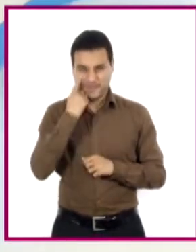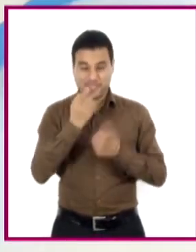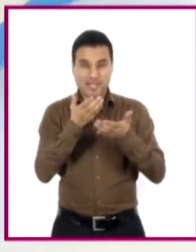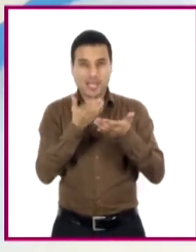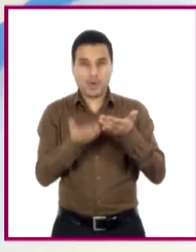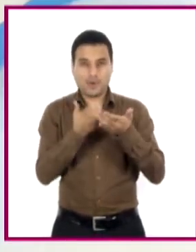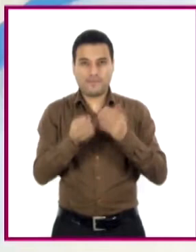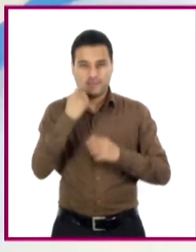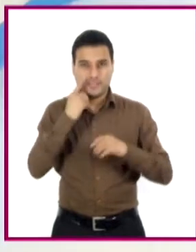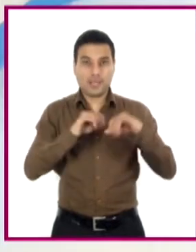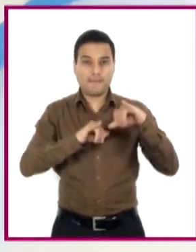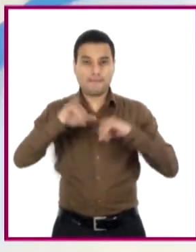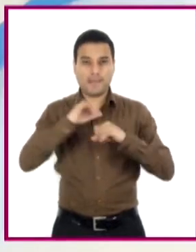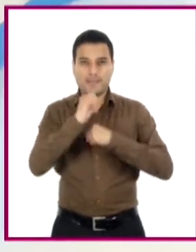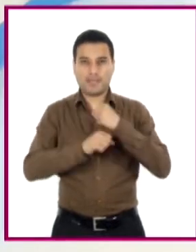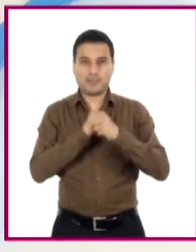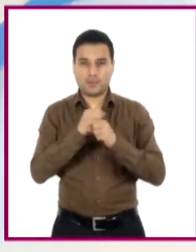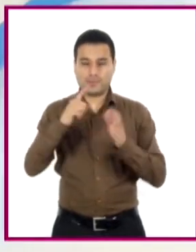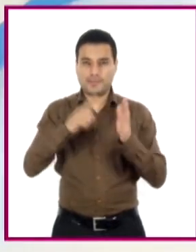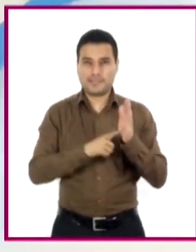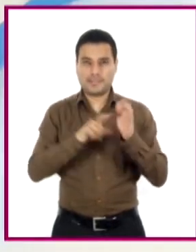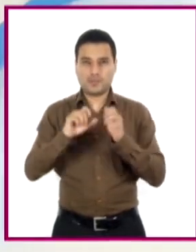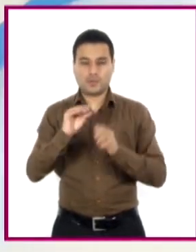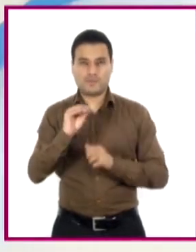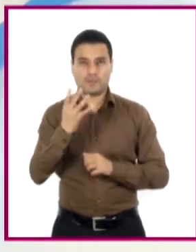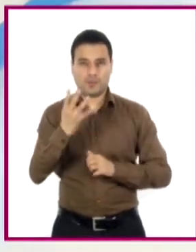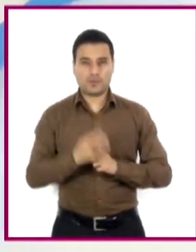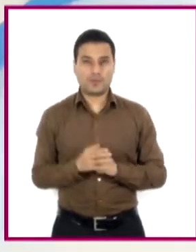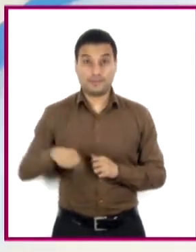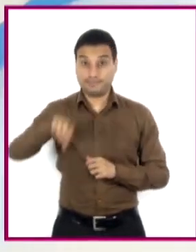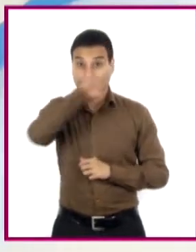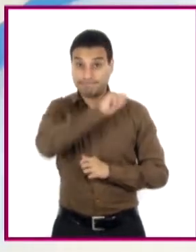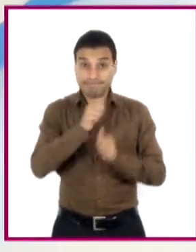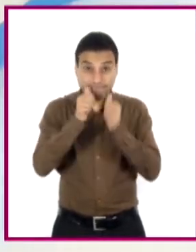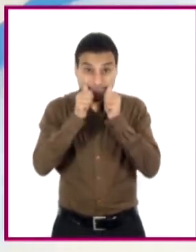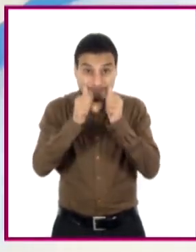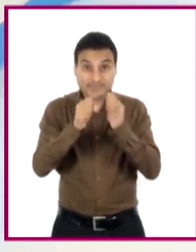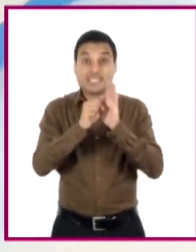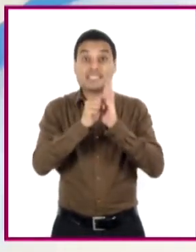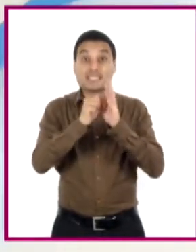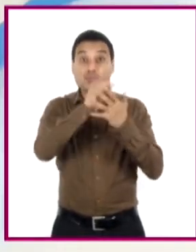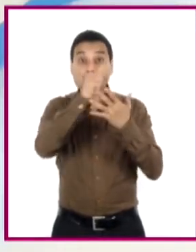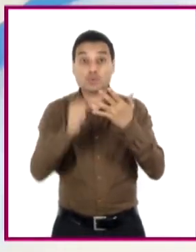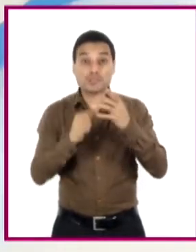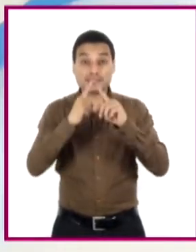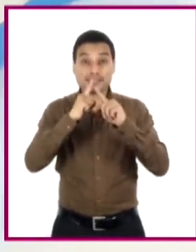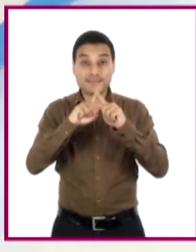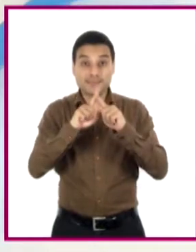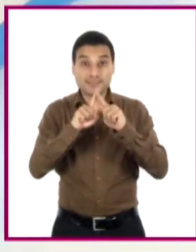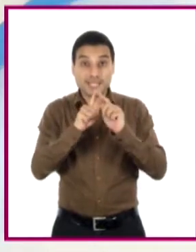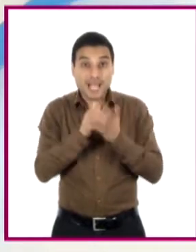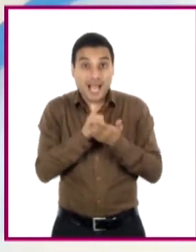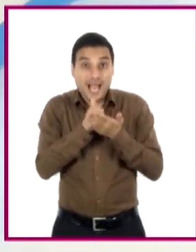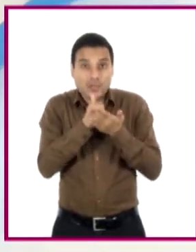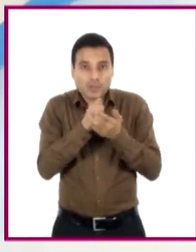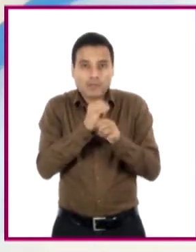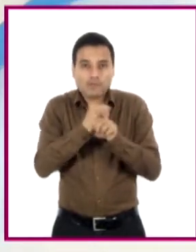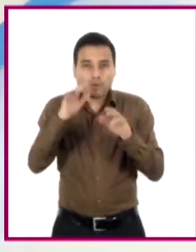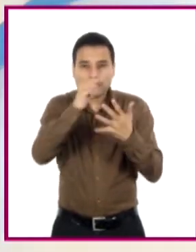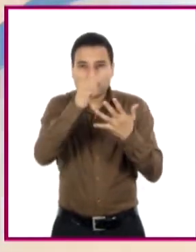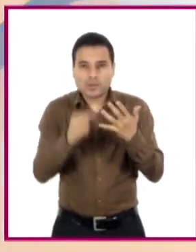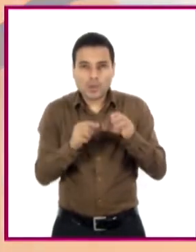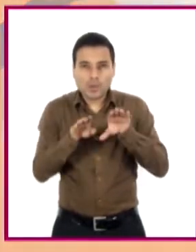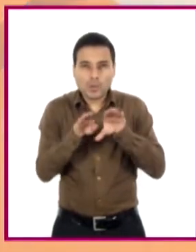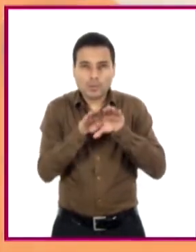de América en 1794. Pongan atención en la simbología, la cual nos ofrece información del